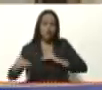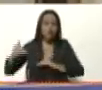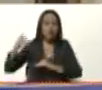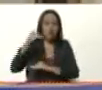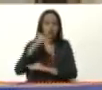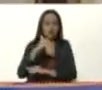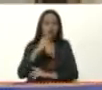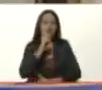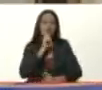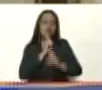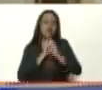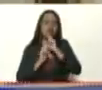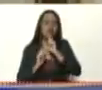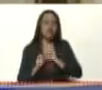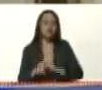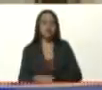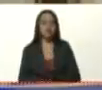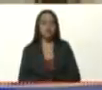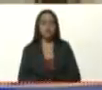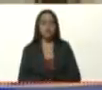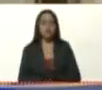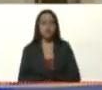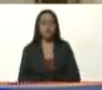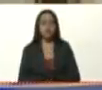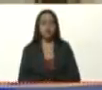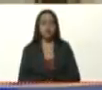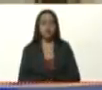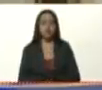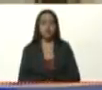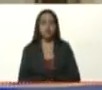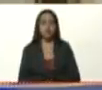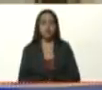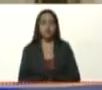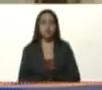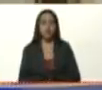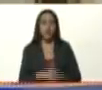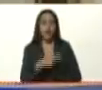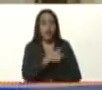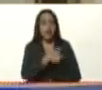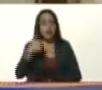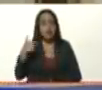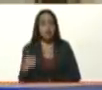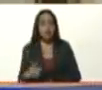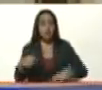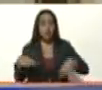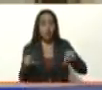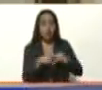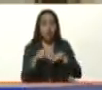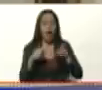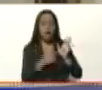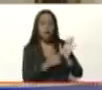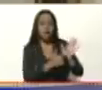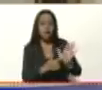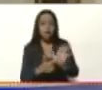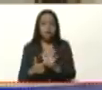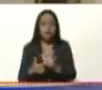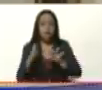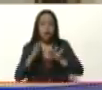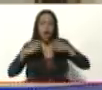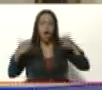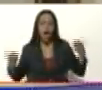grandes estados como Nueva York, California, es tremendo. En la Florida es tremendo. Hablan algunos que no hay